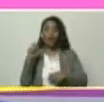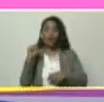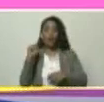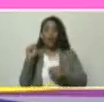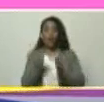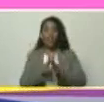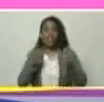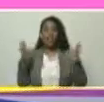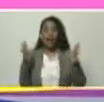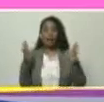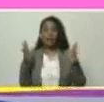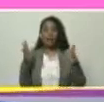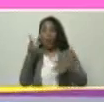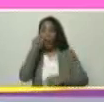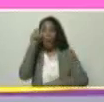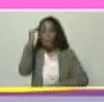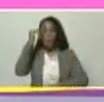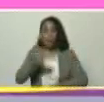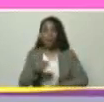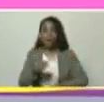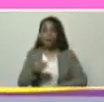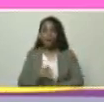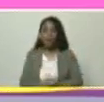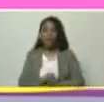de Ayacucho,